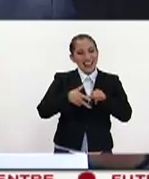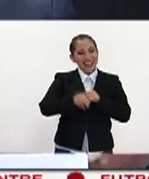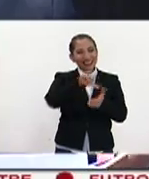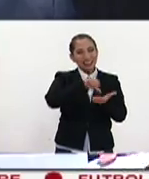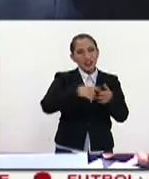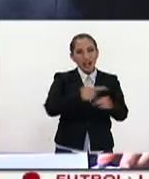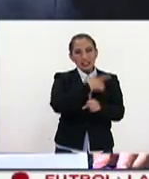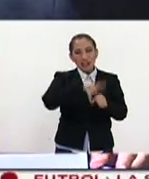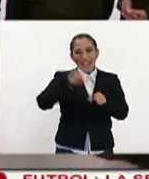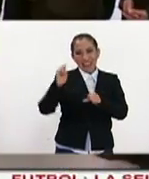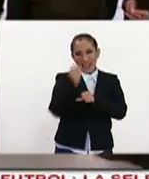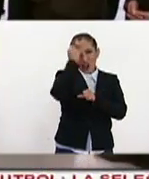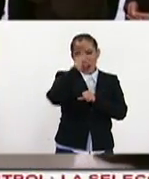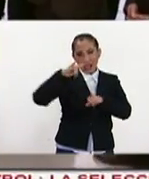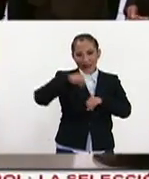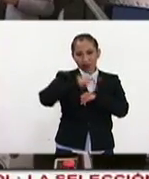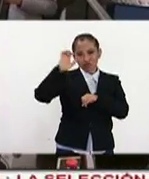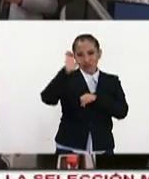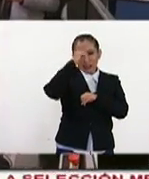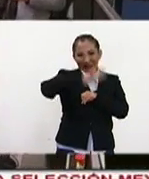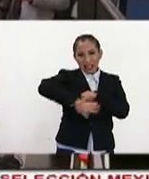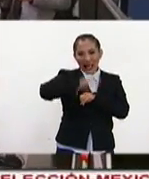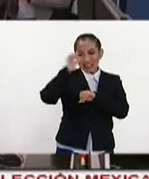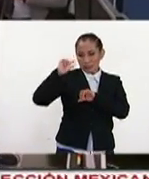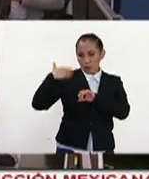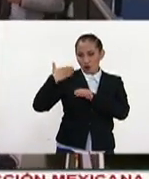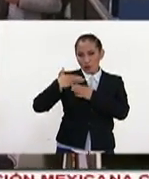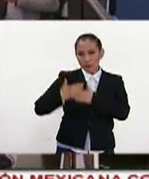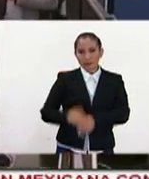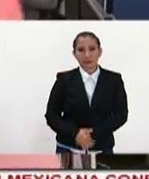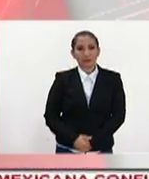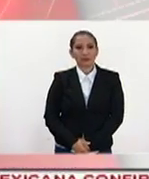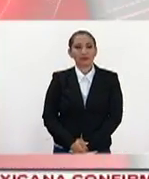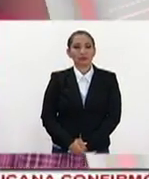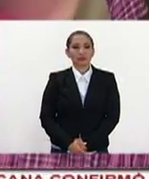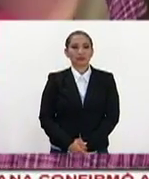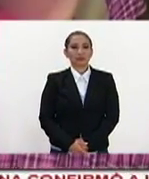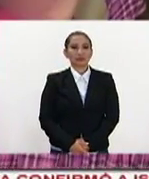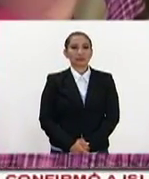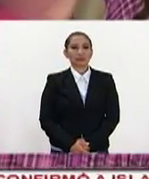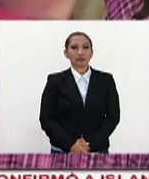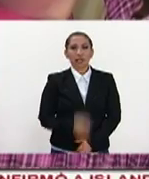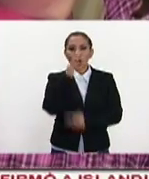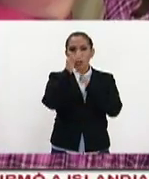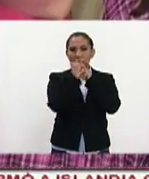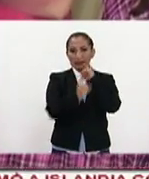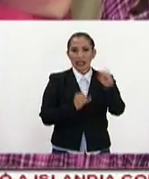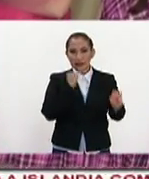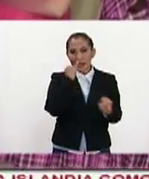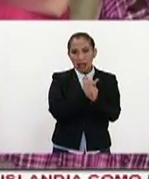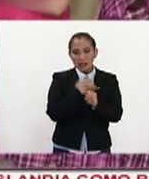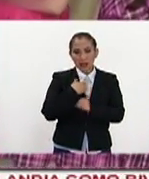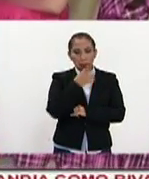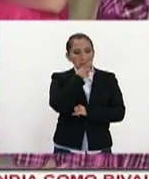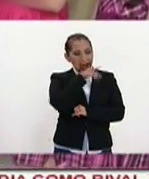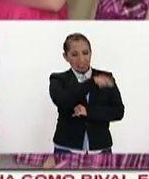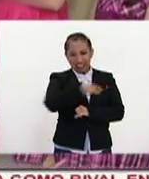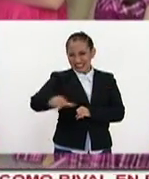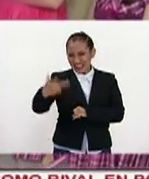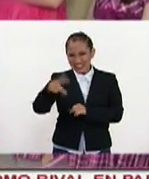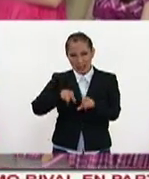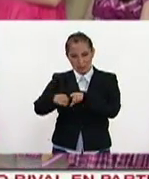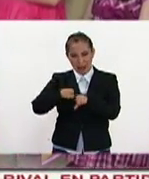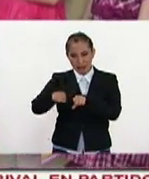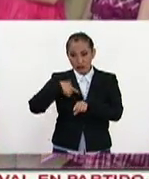el Centro Nacional de Tecnologías Aeronáuticas hace unos días. En noticias internacionales, los padres de los